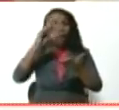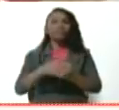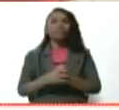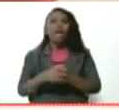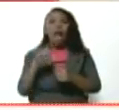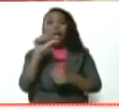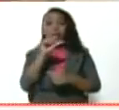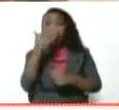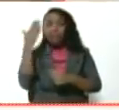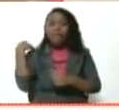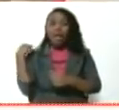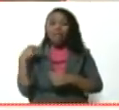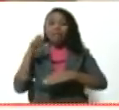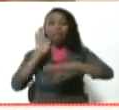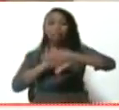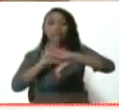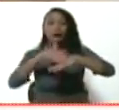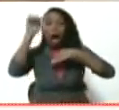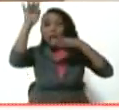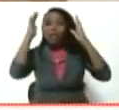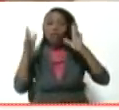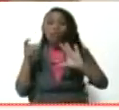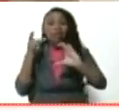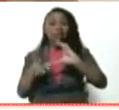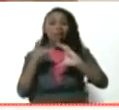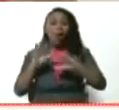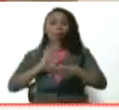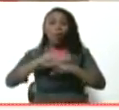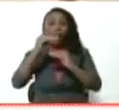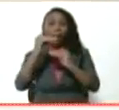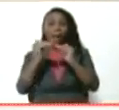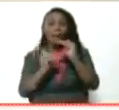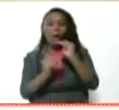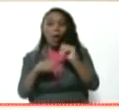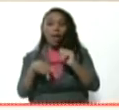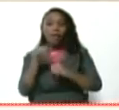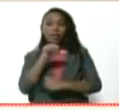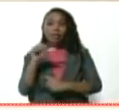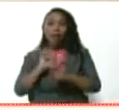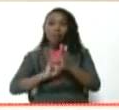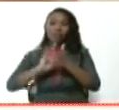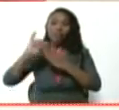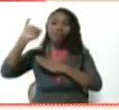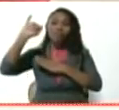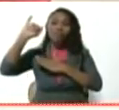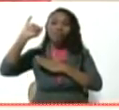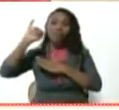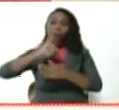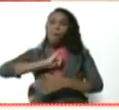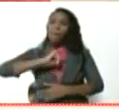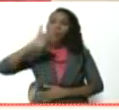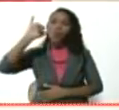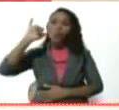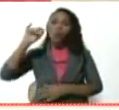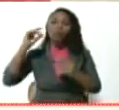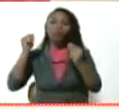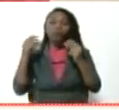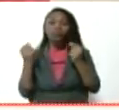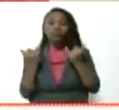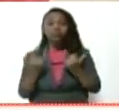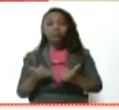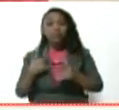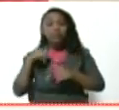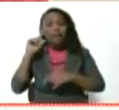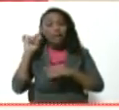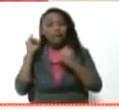hizo el llamado de atención en la carnetización porque estaban un poquito bajos y esta semana, miren, dispararon, toman las acciones de